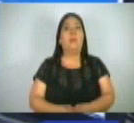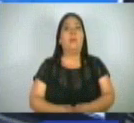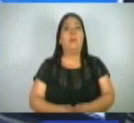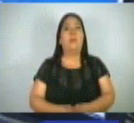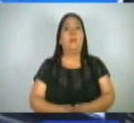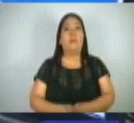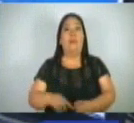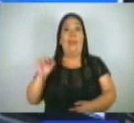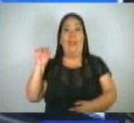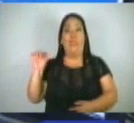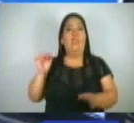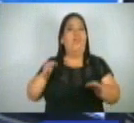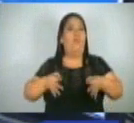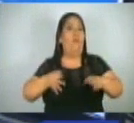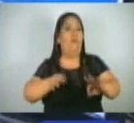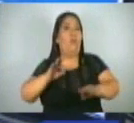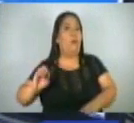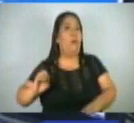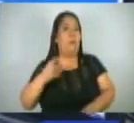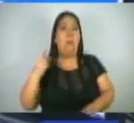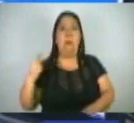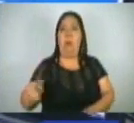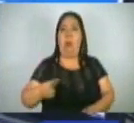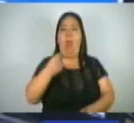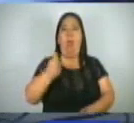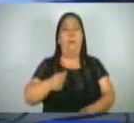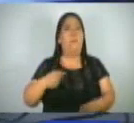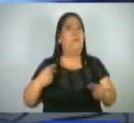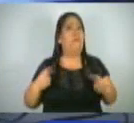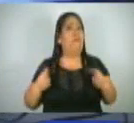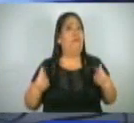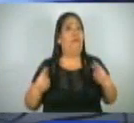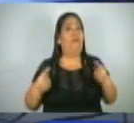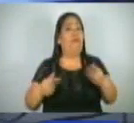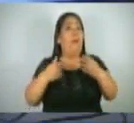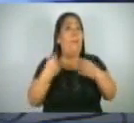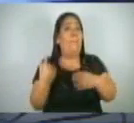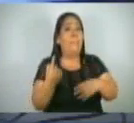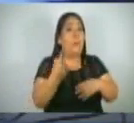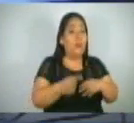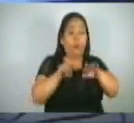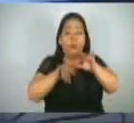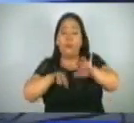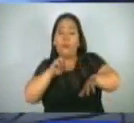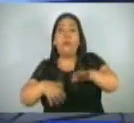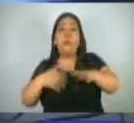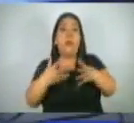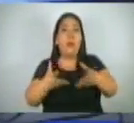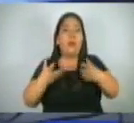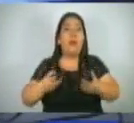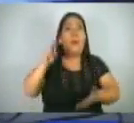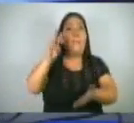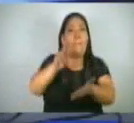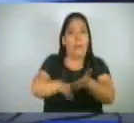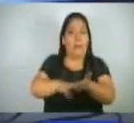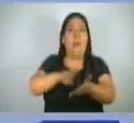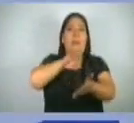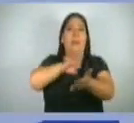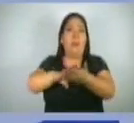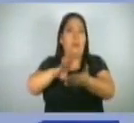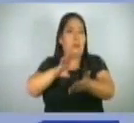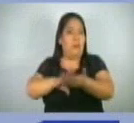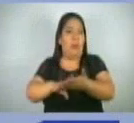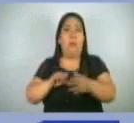Este nuevo sistema es más ágil y optimiza el proceso para los solicitantes de los servicios de visa. La cancelación de la tarifa